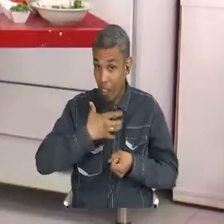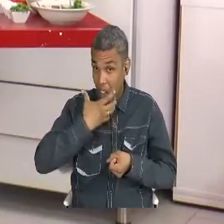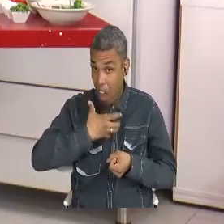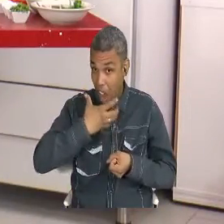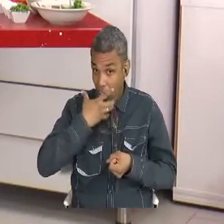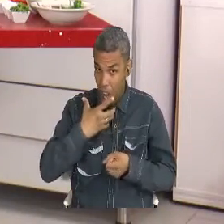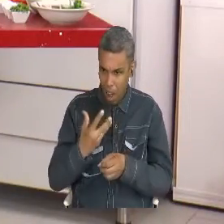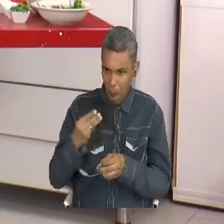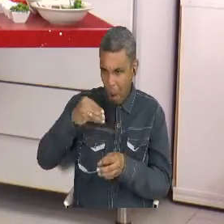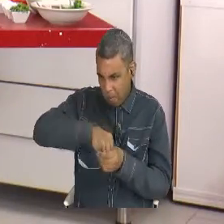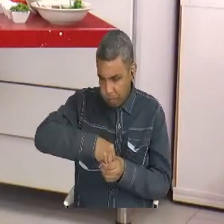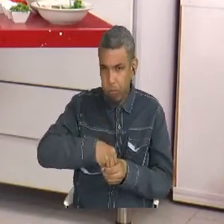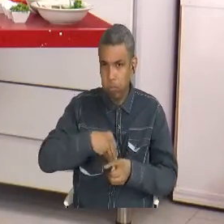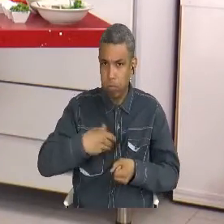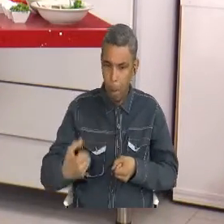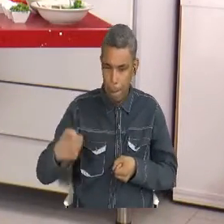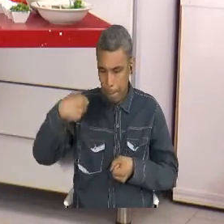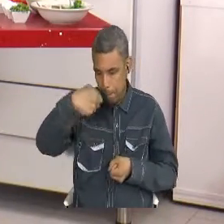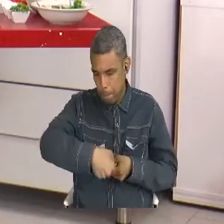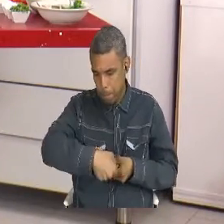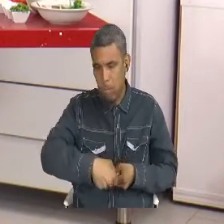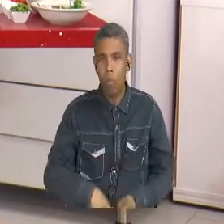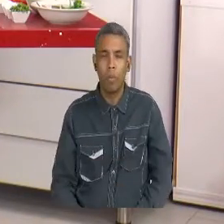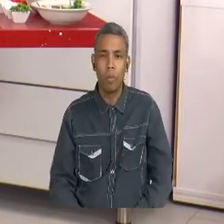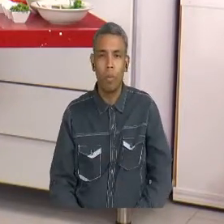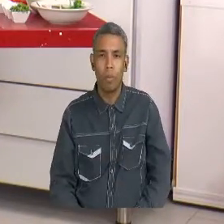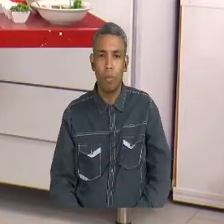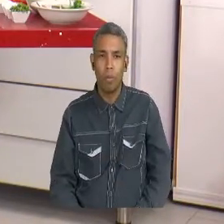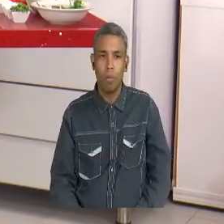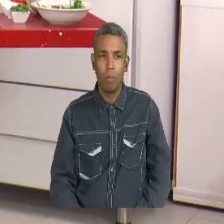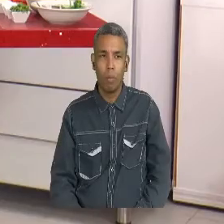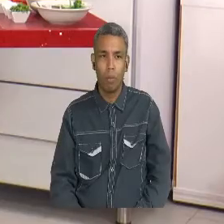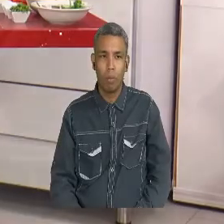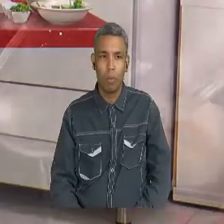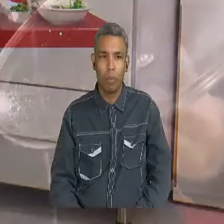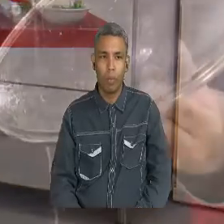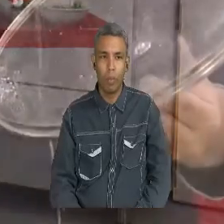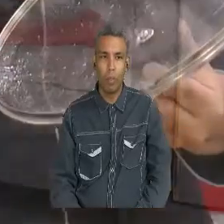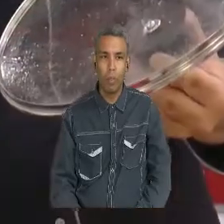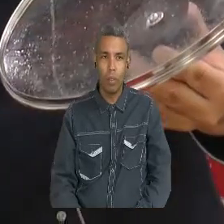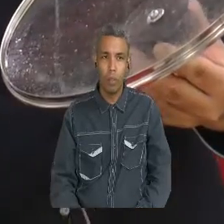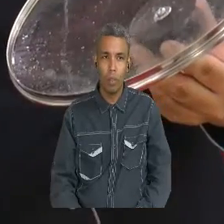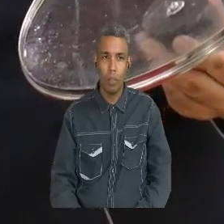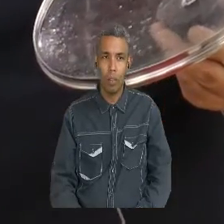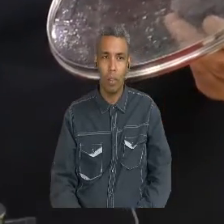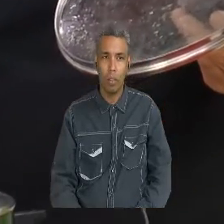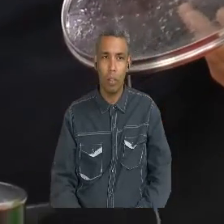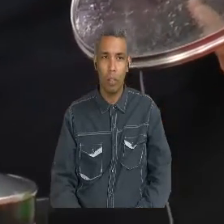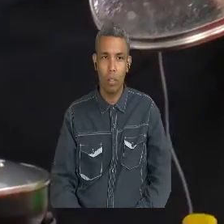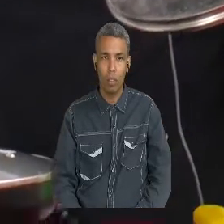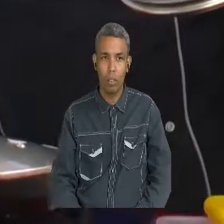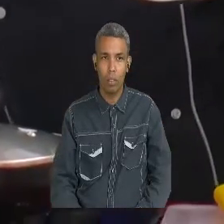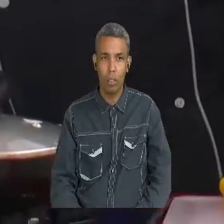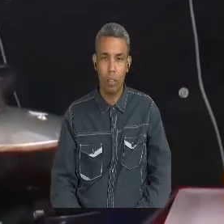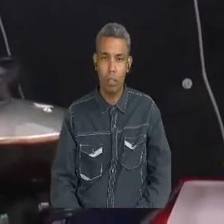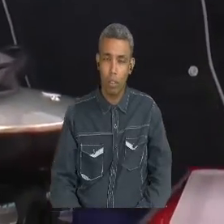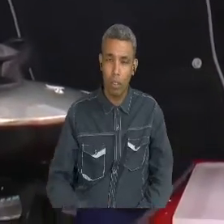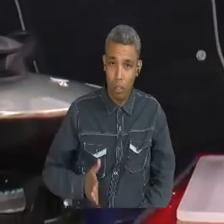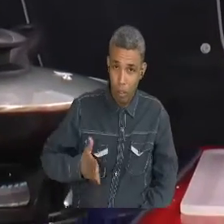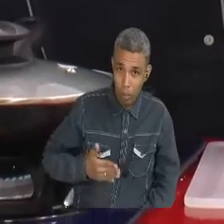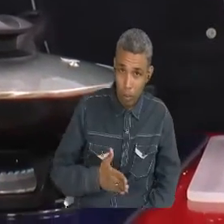parejo. Okay. Acá por este lado tenemos el salmón. Sí. Mira, el camarón también ya está cogiendo su color natural al